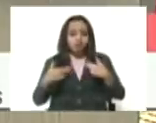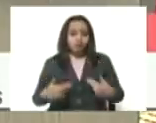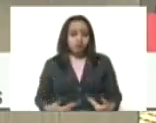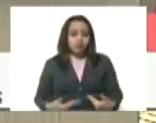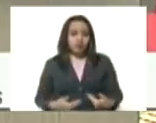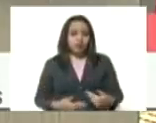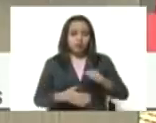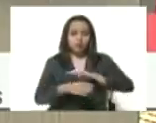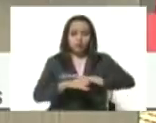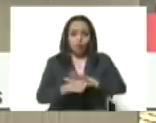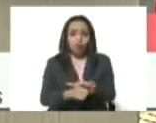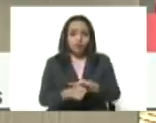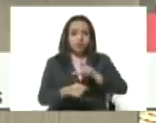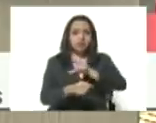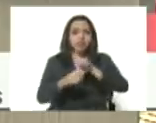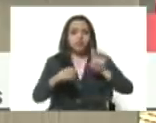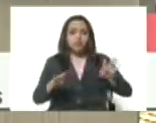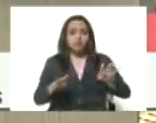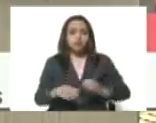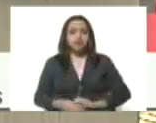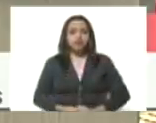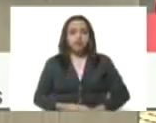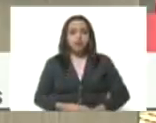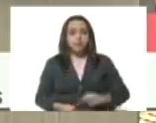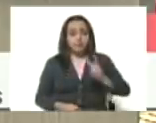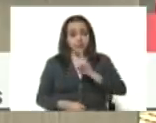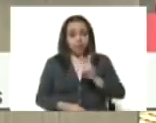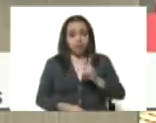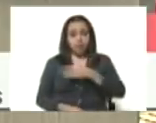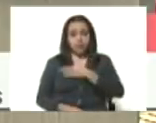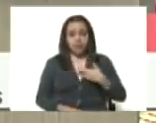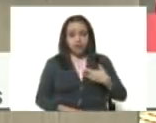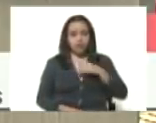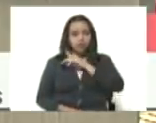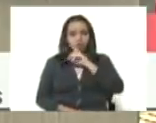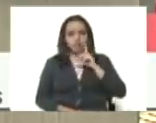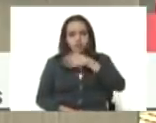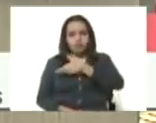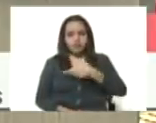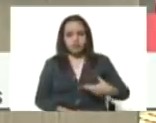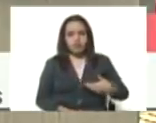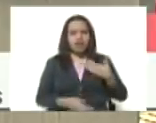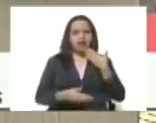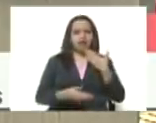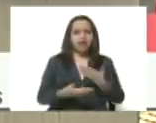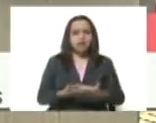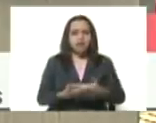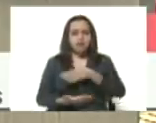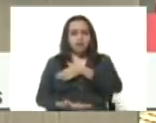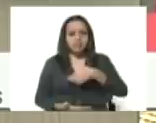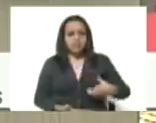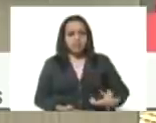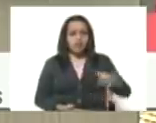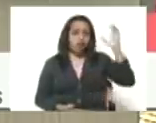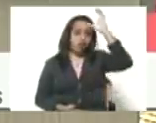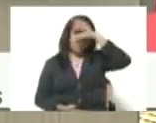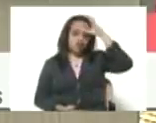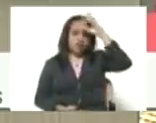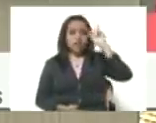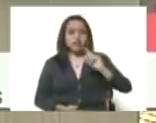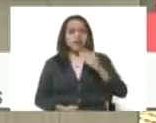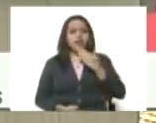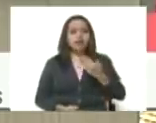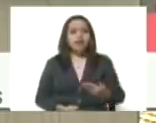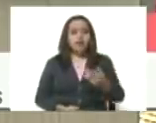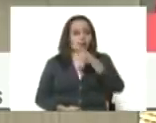el COVID-19 en Venezuela. Queremos, en nombre de nuestro presidente, agradecer al presidente Erdogan, agradecer al